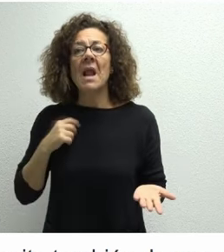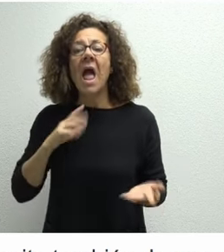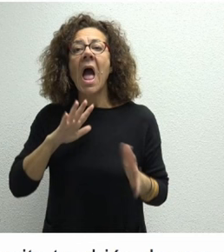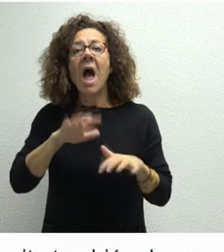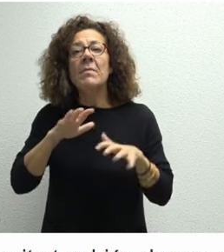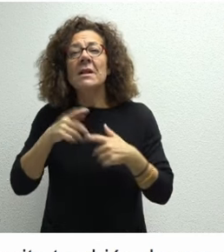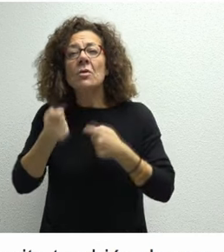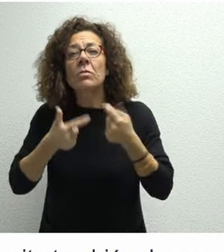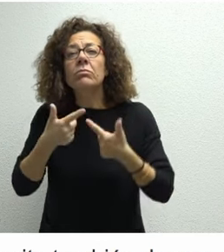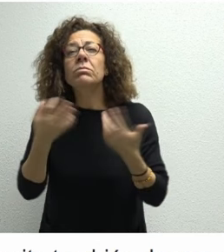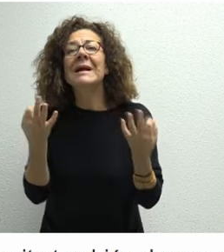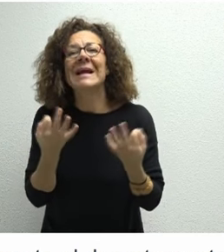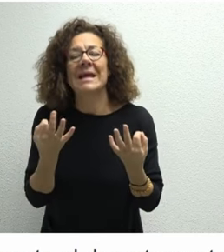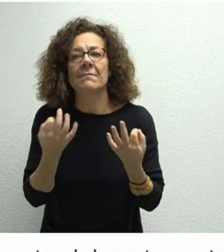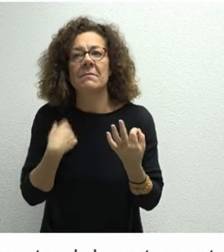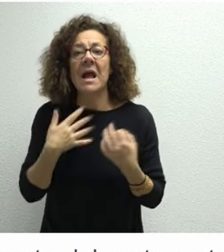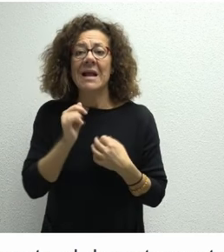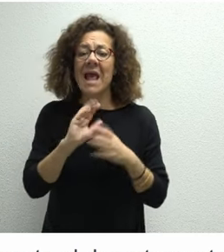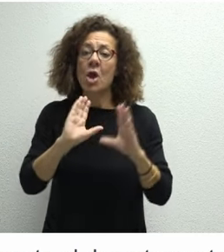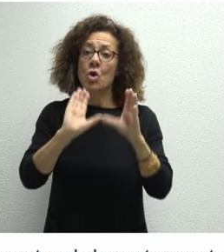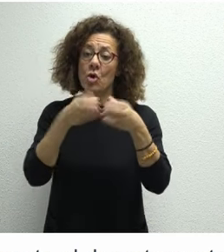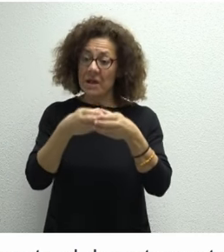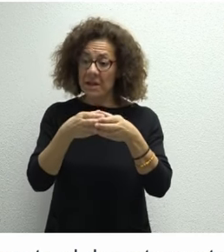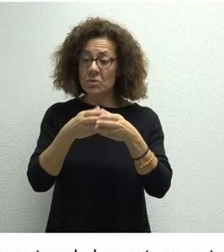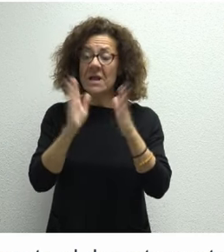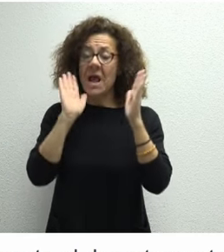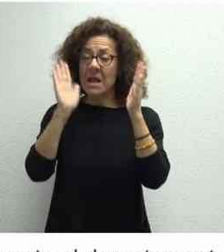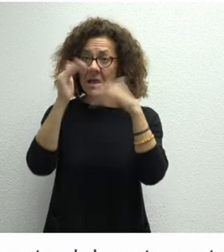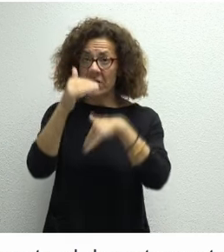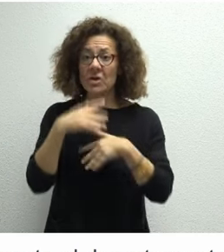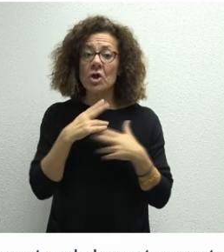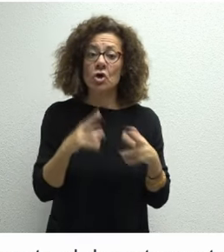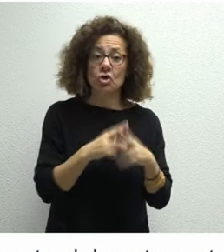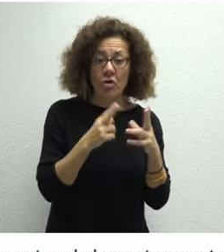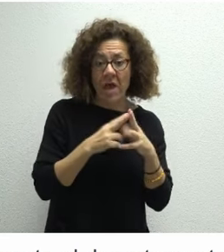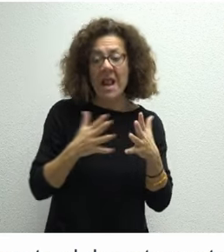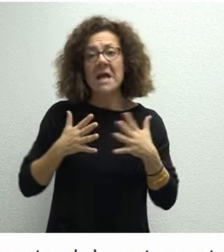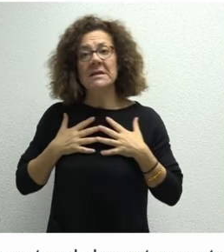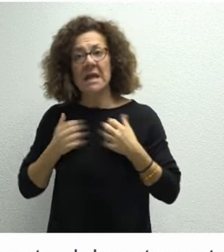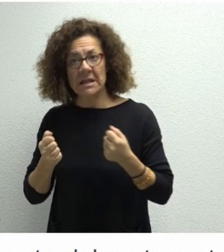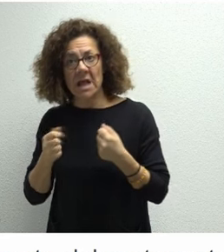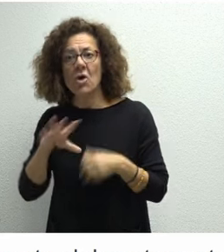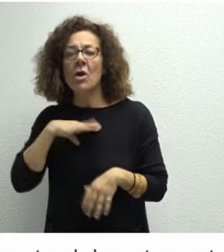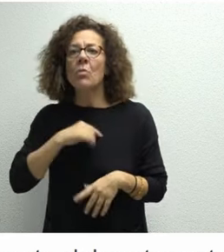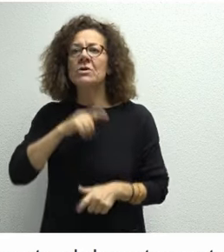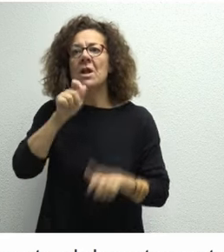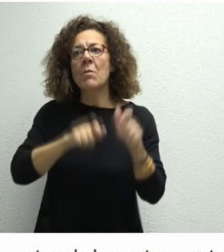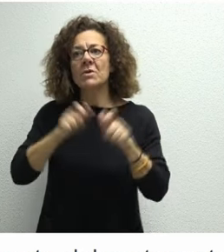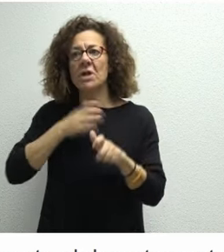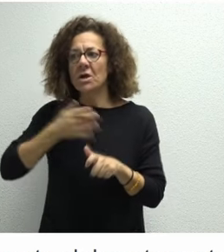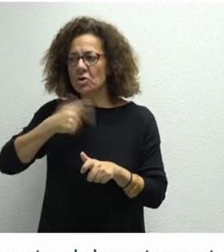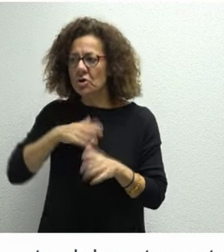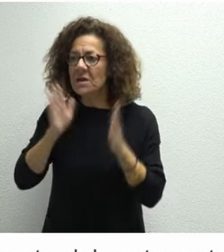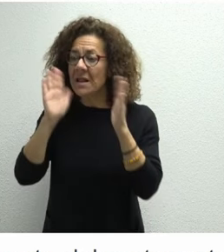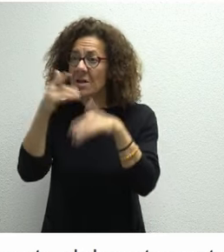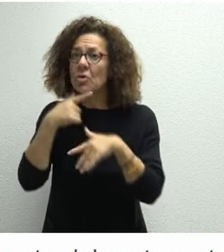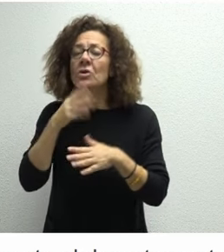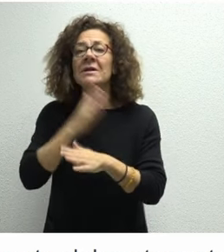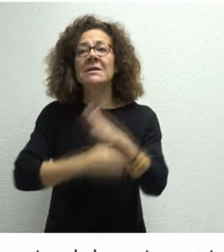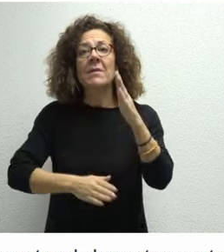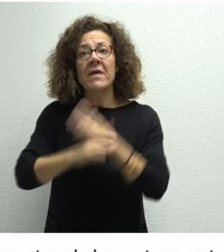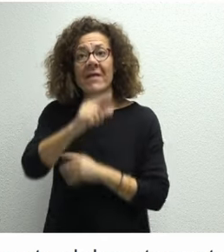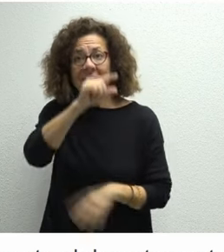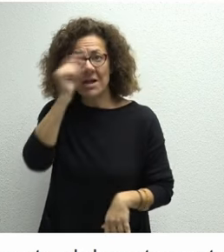aprendiendo bueno que existen colectivos de atención desde lo social y lo sanitario como pueden ser las personas que atendemos con discapacidad intelectual